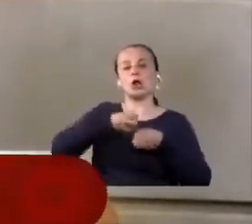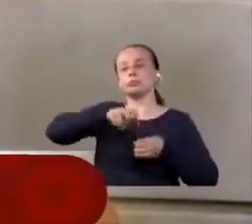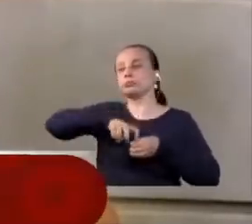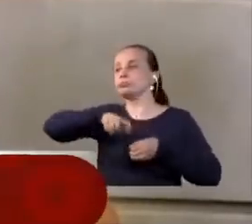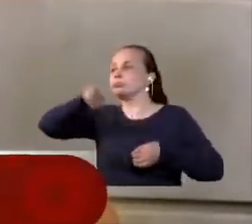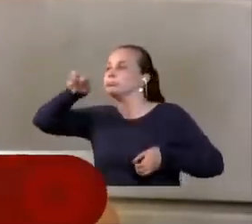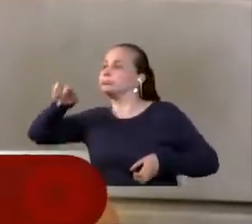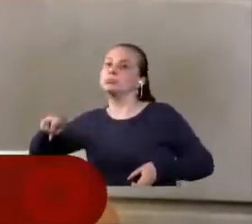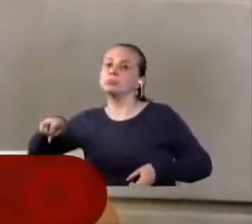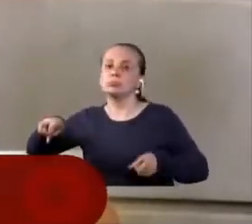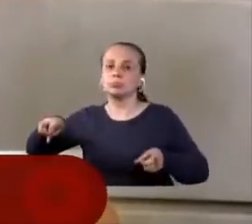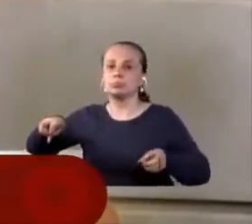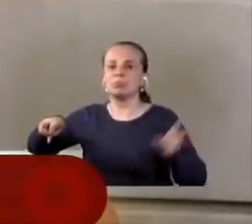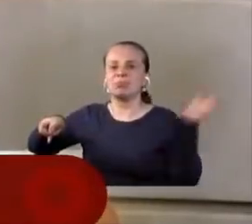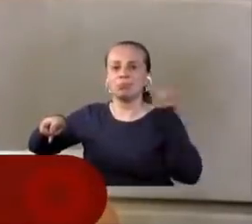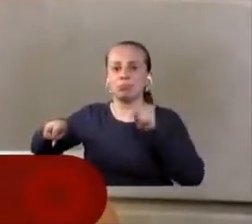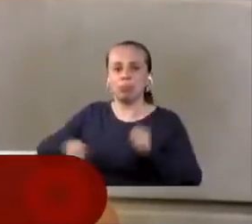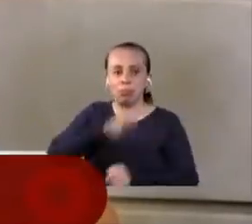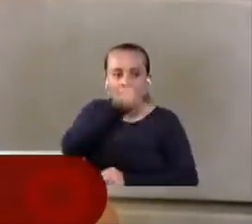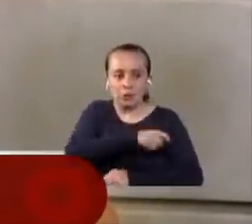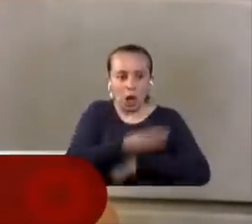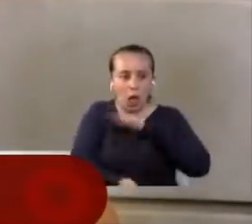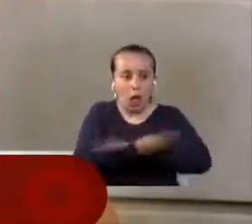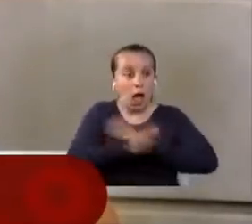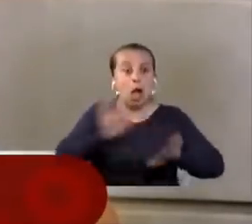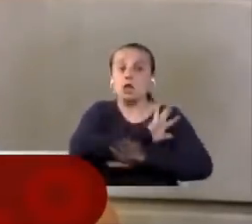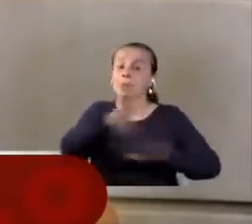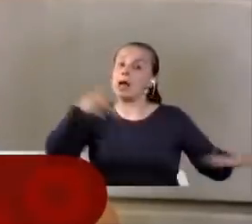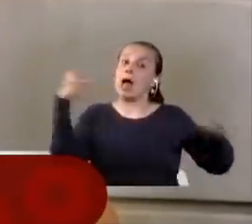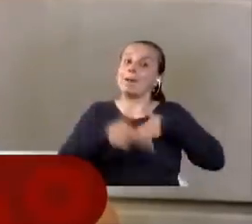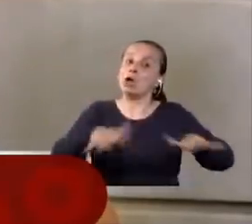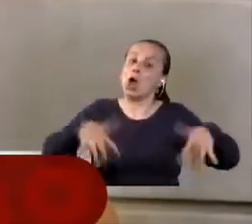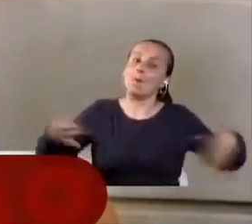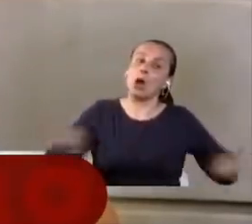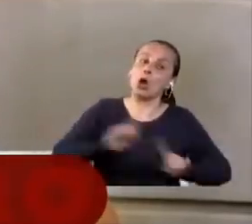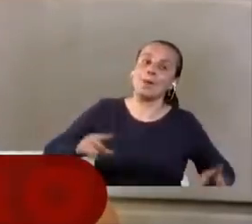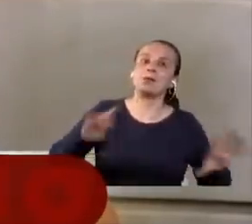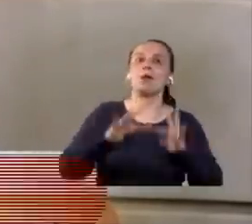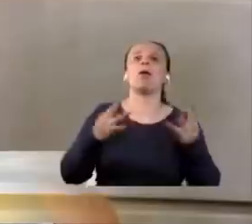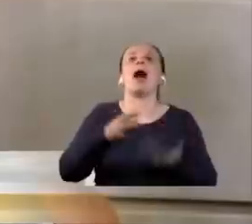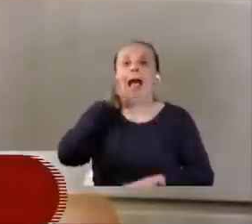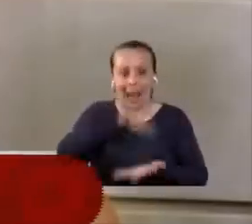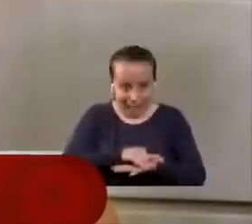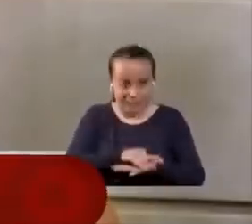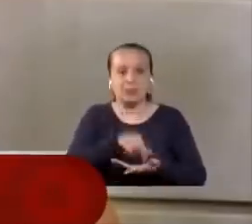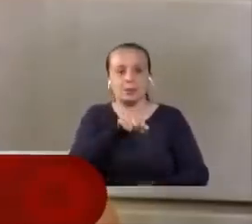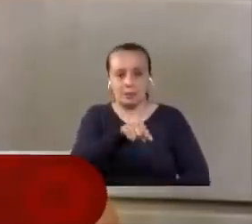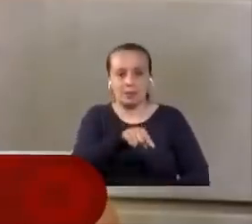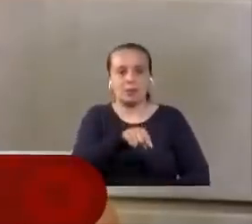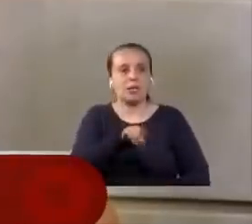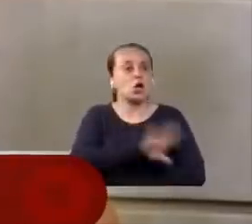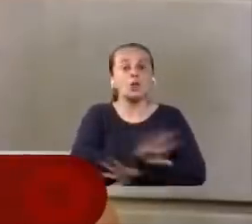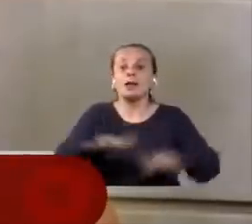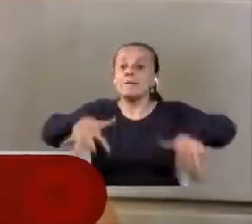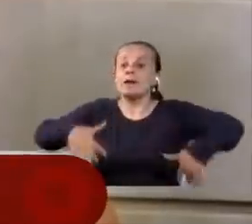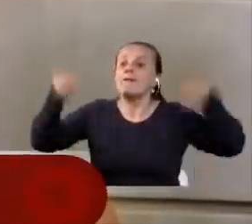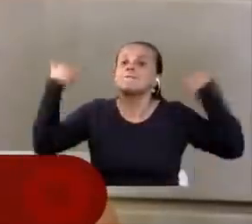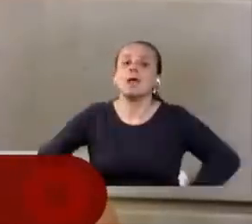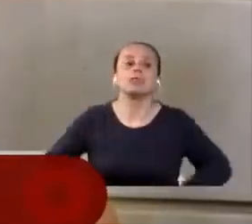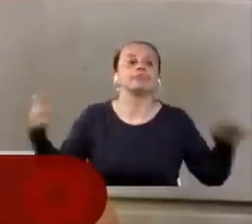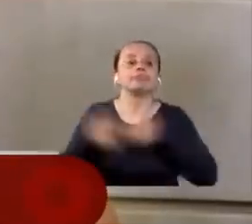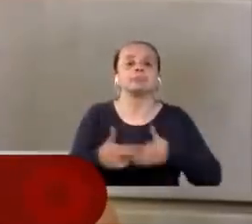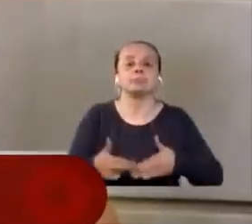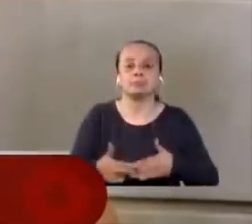corrupto acabara con la democracia en el Senado de la República, cercenando brutalmente el